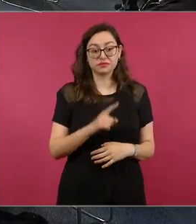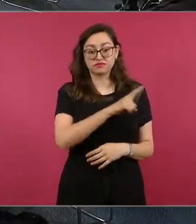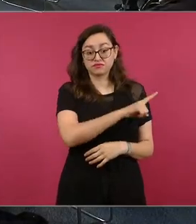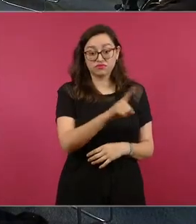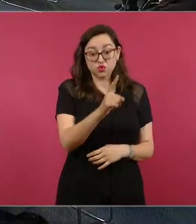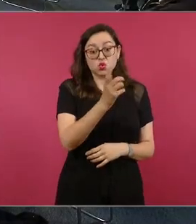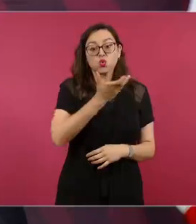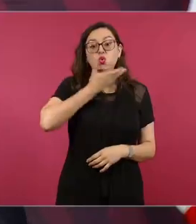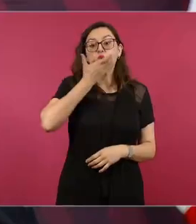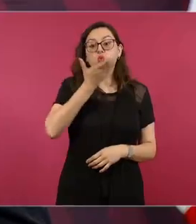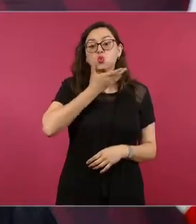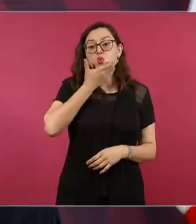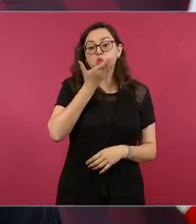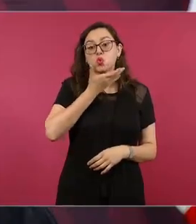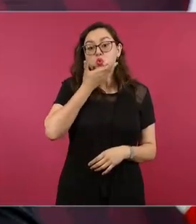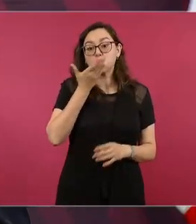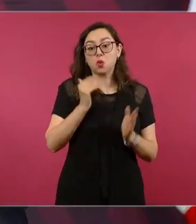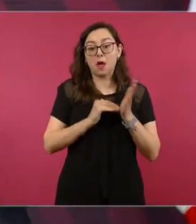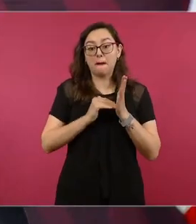en otros